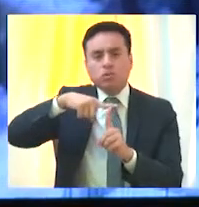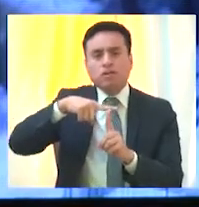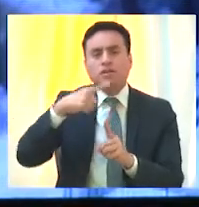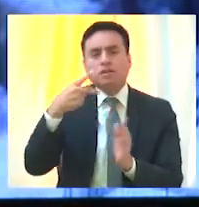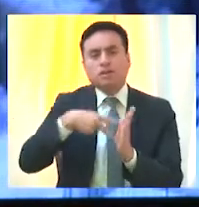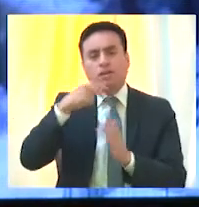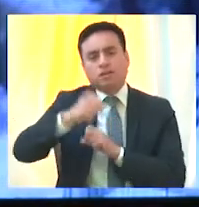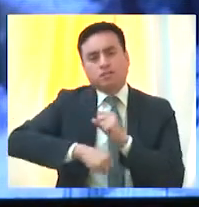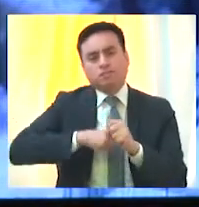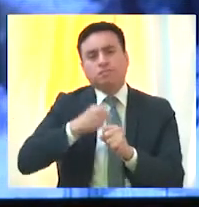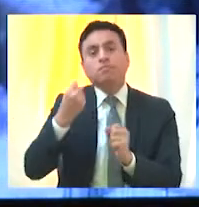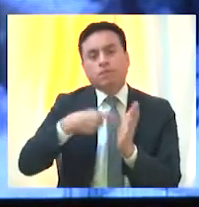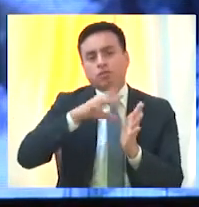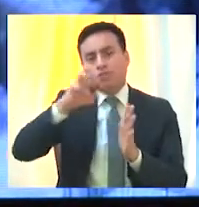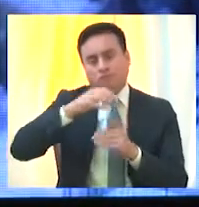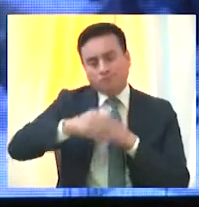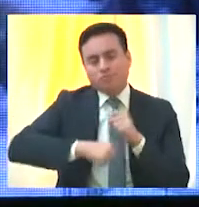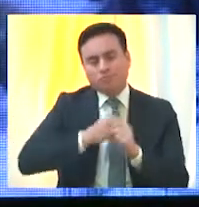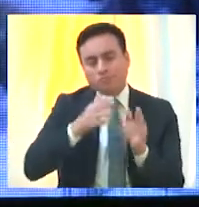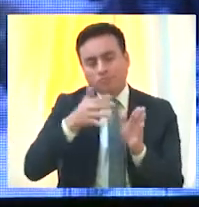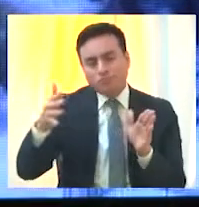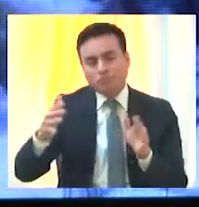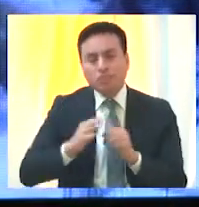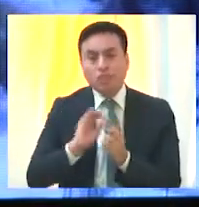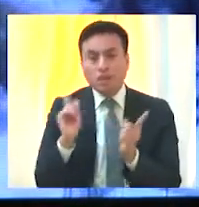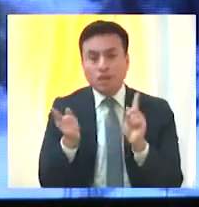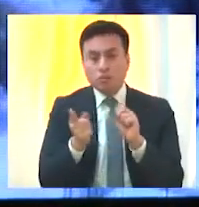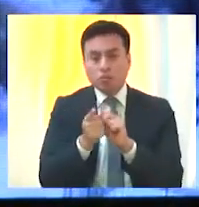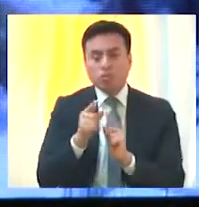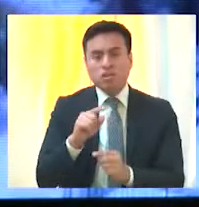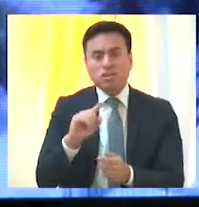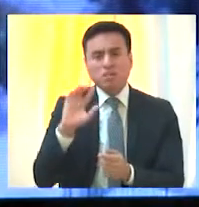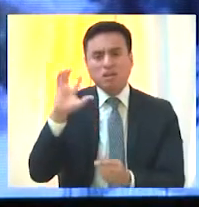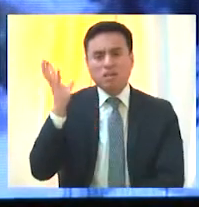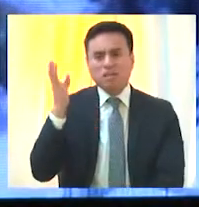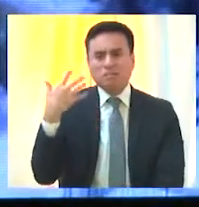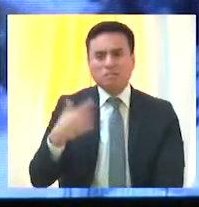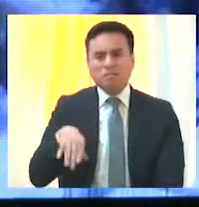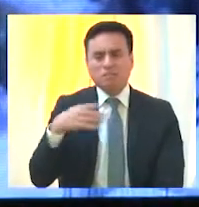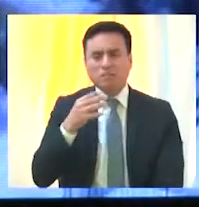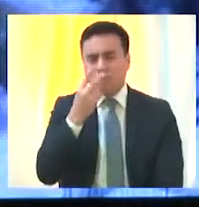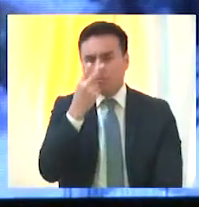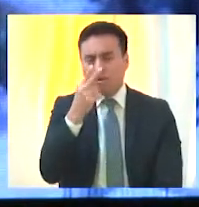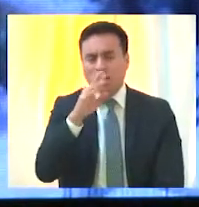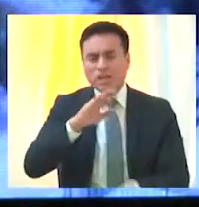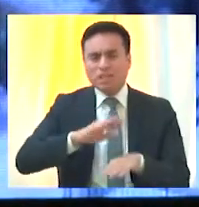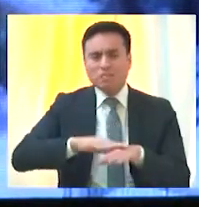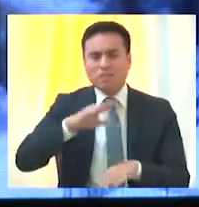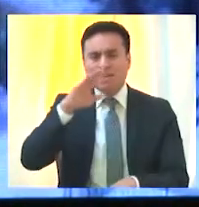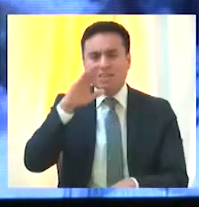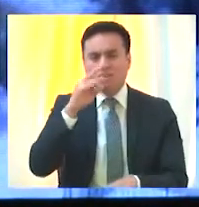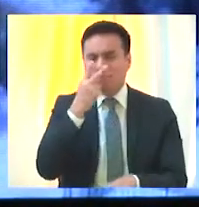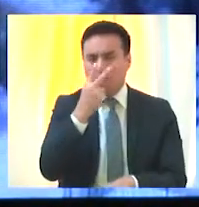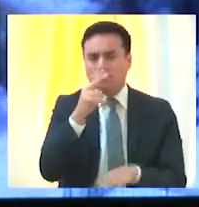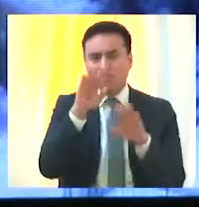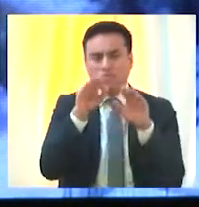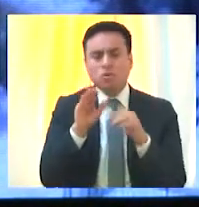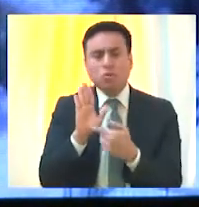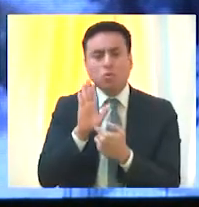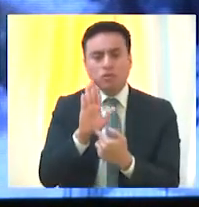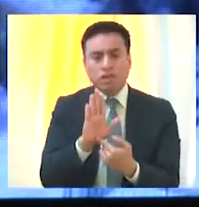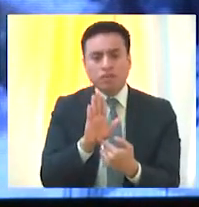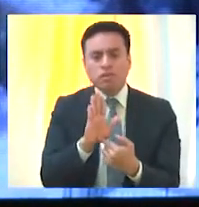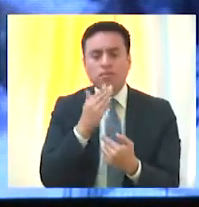XX. Ahora bien, el cambio climático, por supuesto que nosotros lo imaginamos como el calentamiento que precisamente les mostraba en la figura anterior